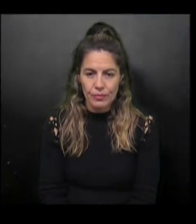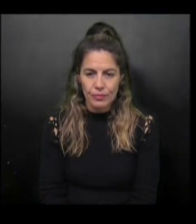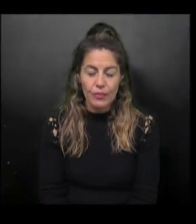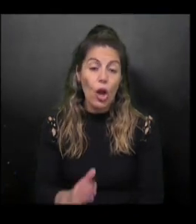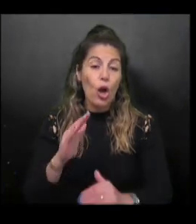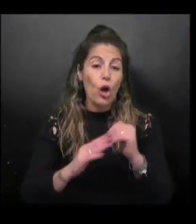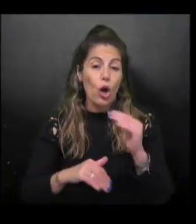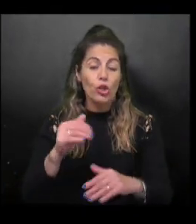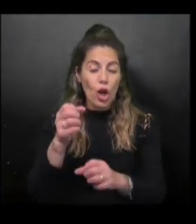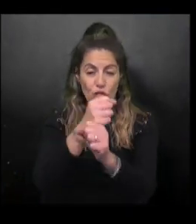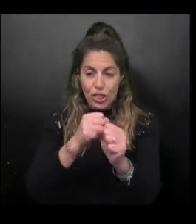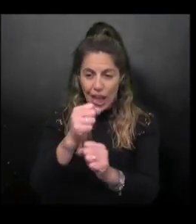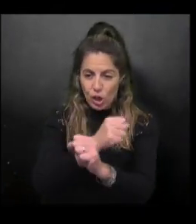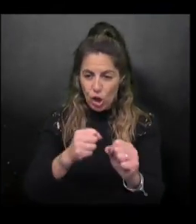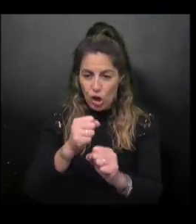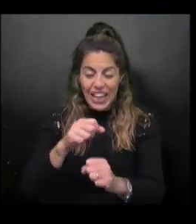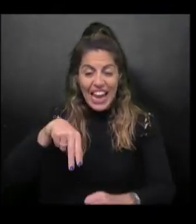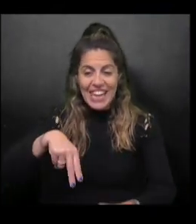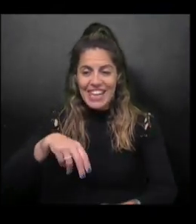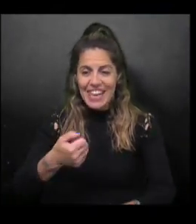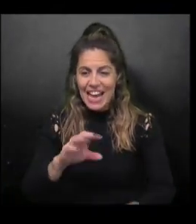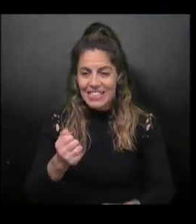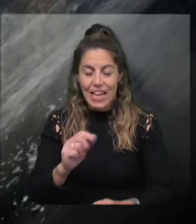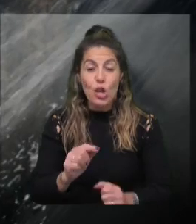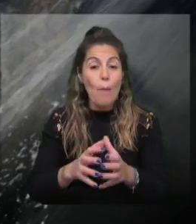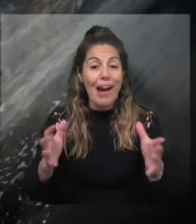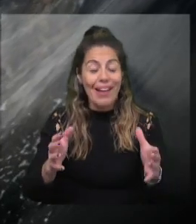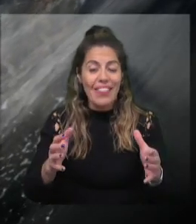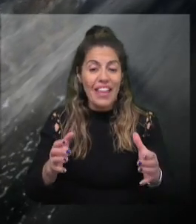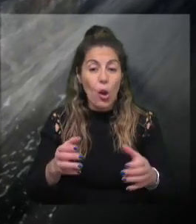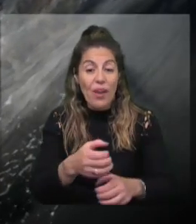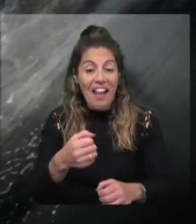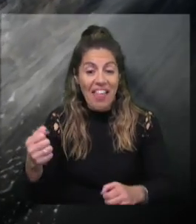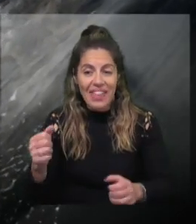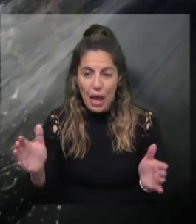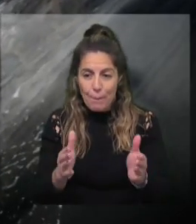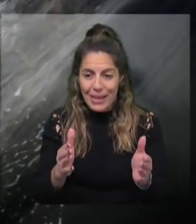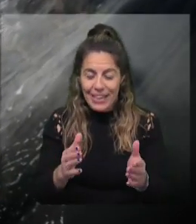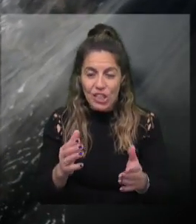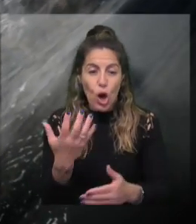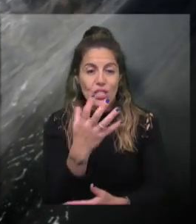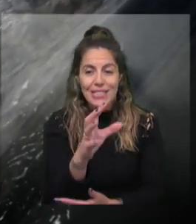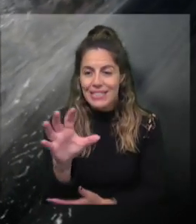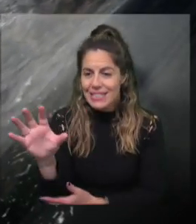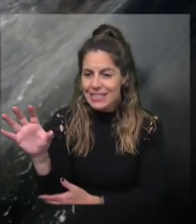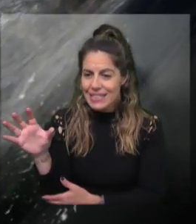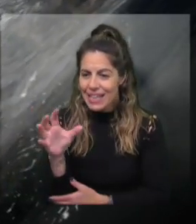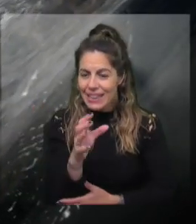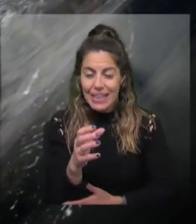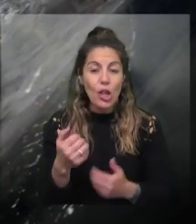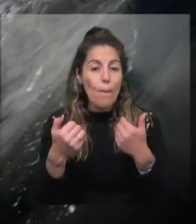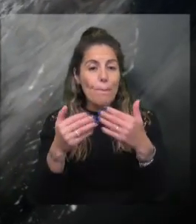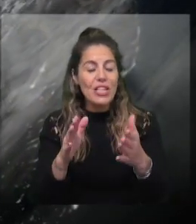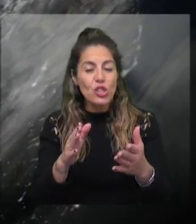Construido con tecnología de la NASA y no más grande que una heladera pequeña, el satélite Tanager 1 fue puesto en órbita